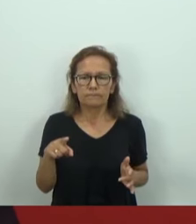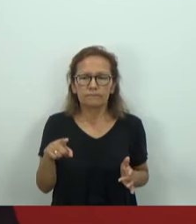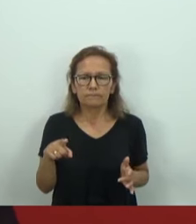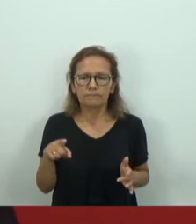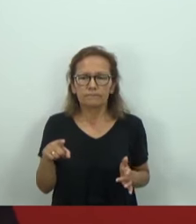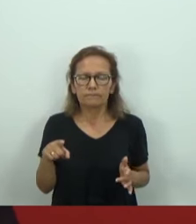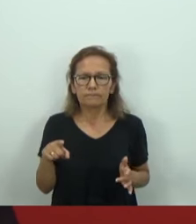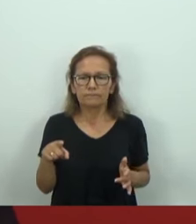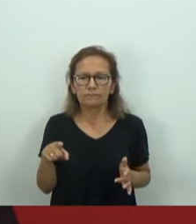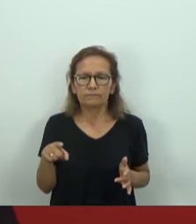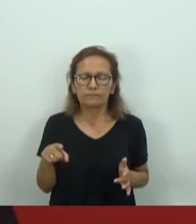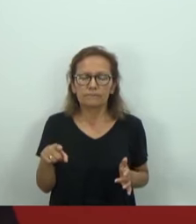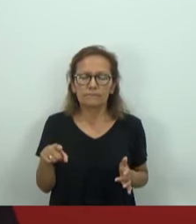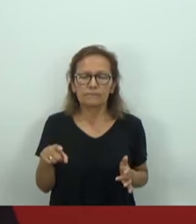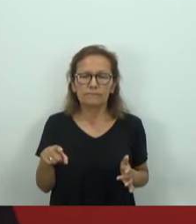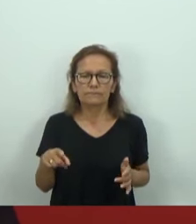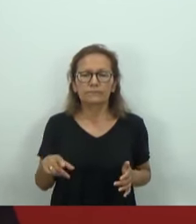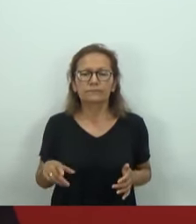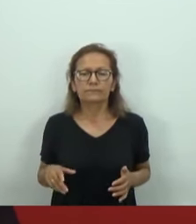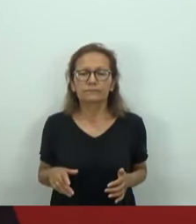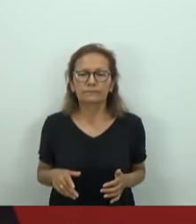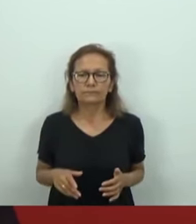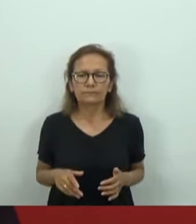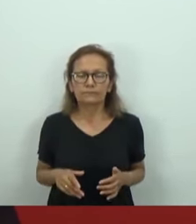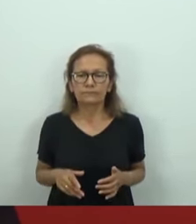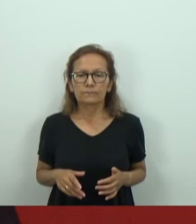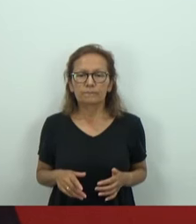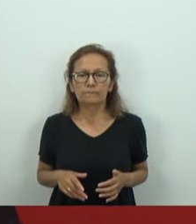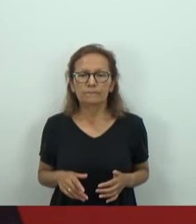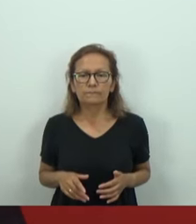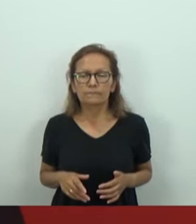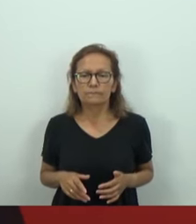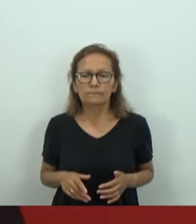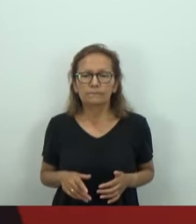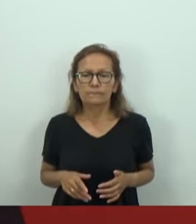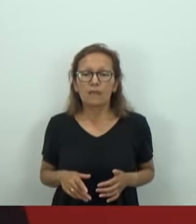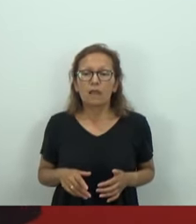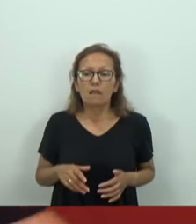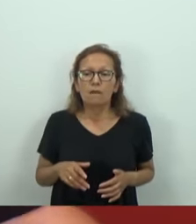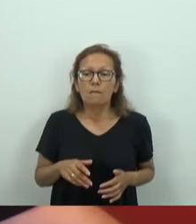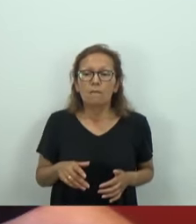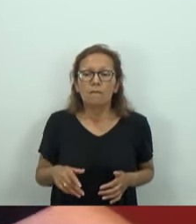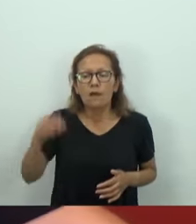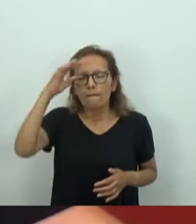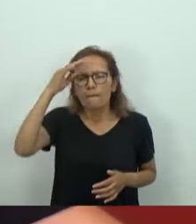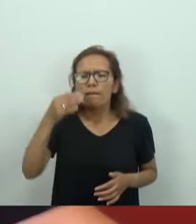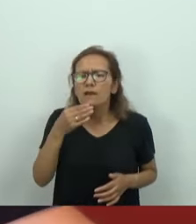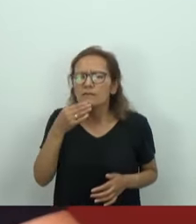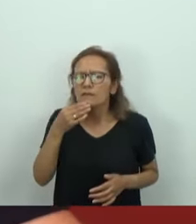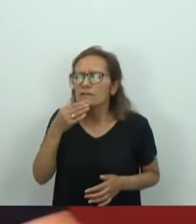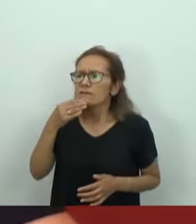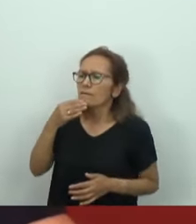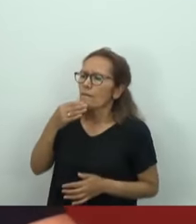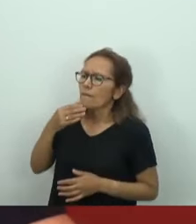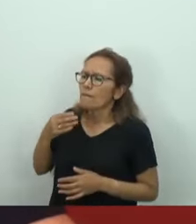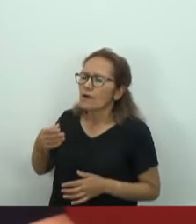Eloí, Eloí, lema sabachthani. ¿Por qué estás separado, Padre? Mi Dios, mi Dios,